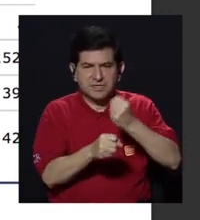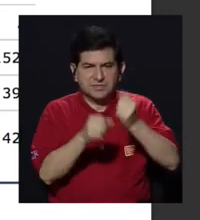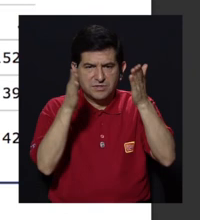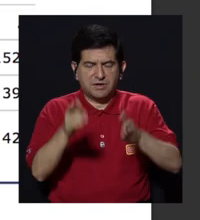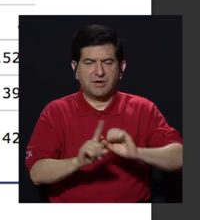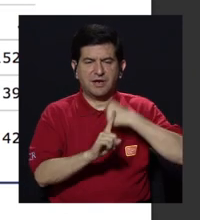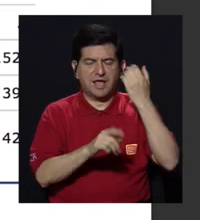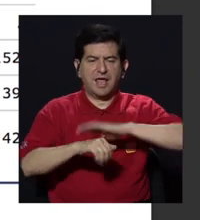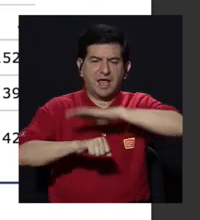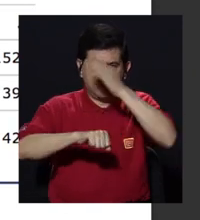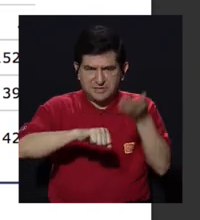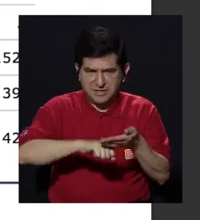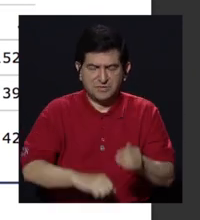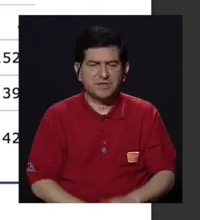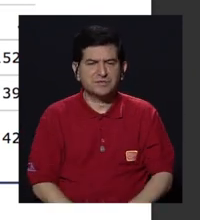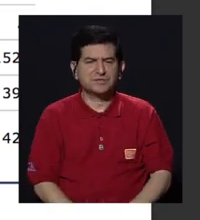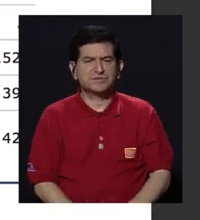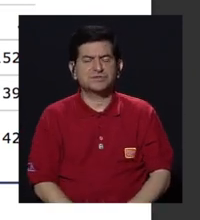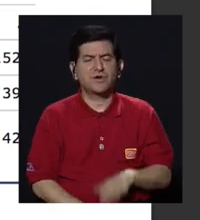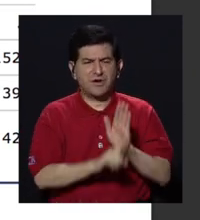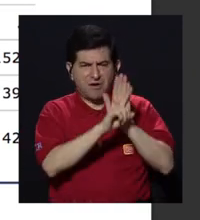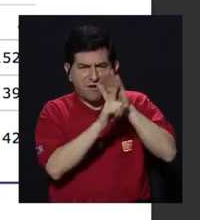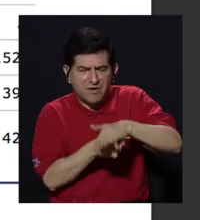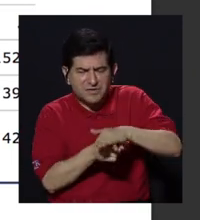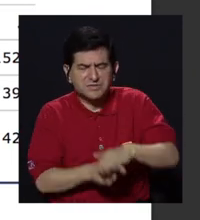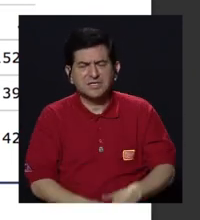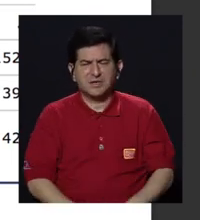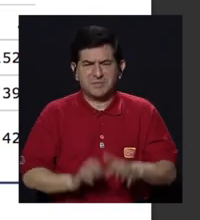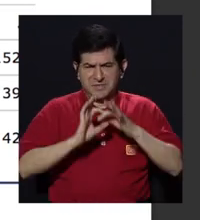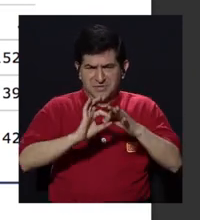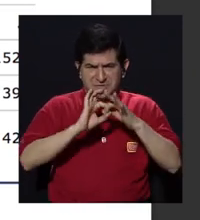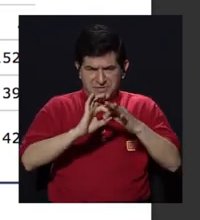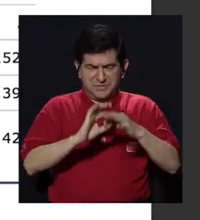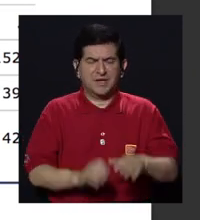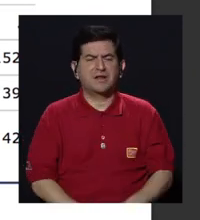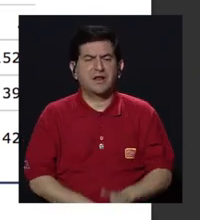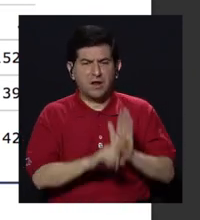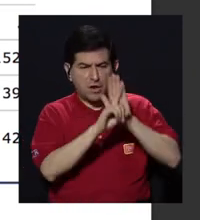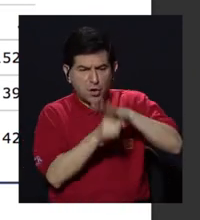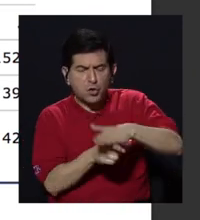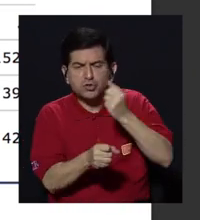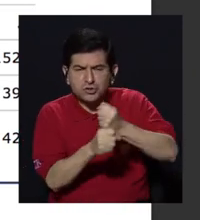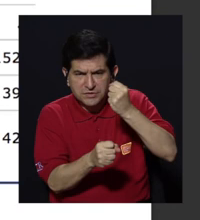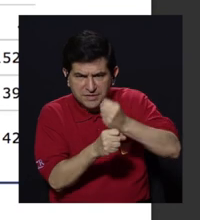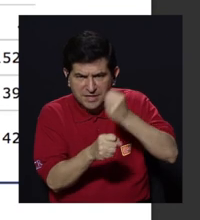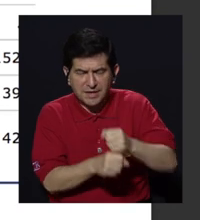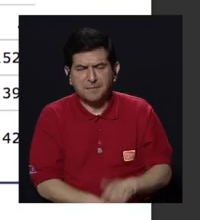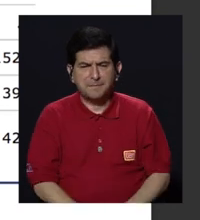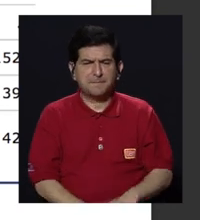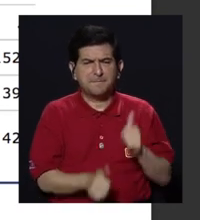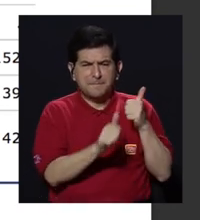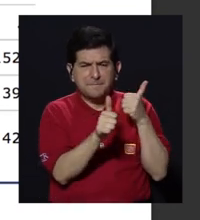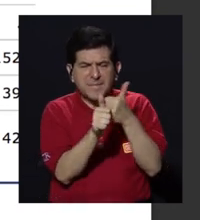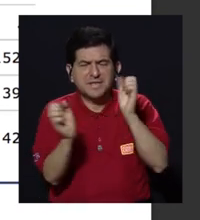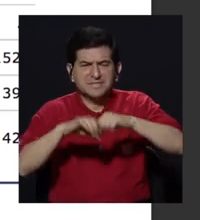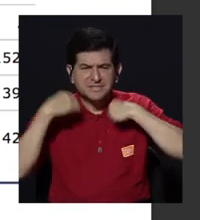el hostigamiento sexual, el hostigamiento laboral, la persecución sindical,